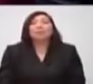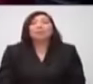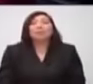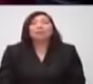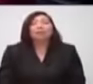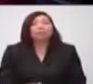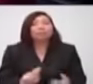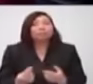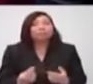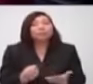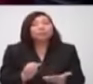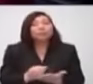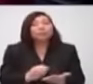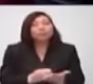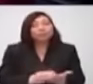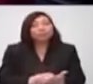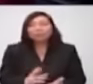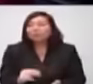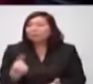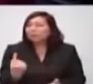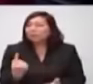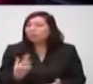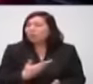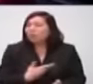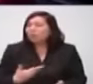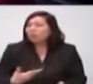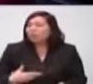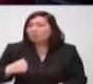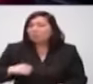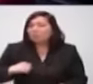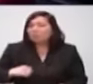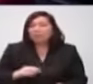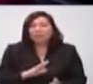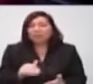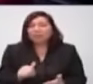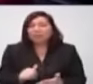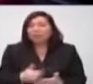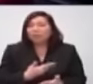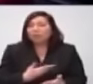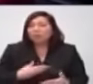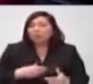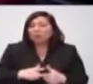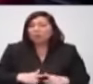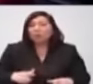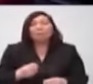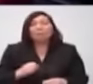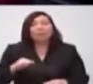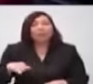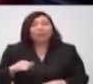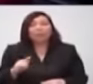que permite regularizar estos contratos de concesión, no solamente en el gobierno, en la municipalidad, sino en el gobierno local y el Poder